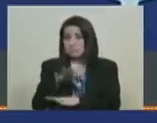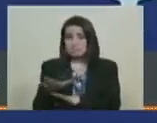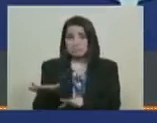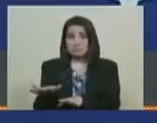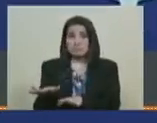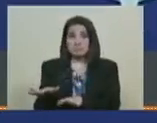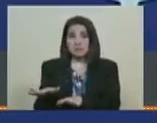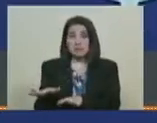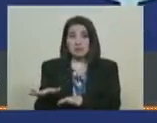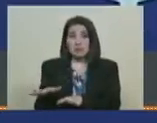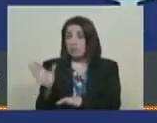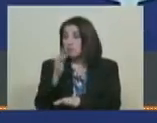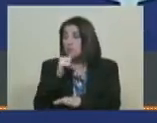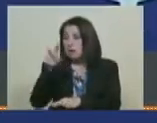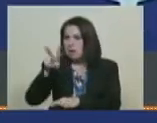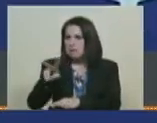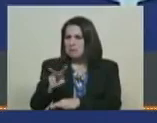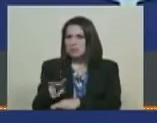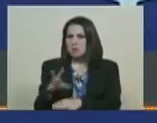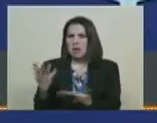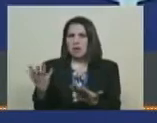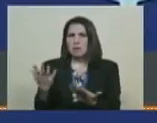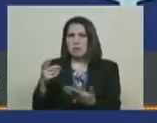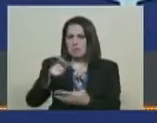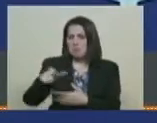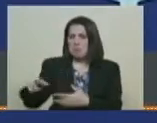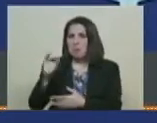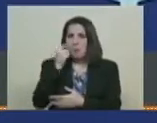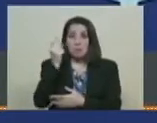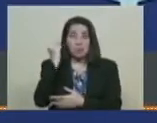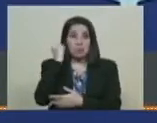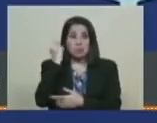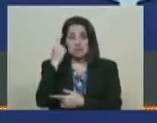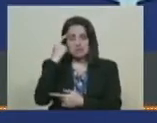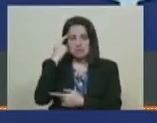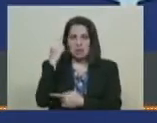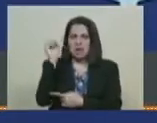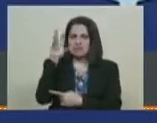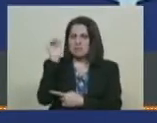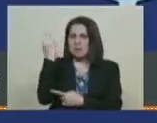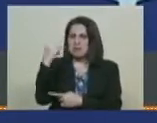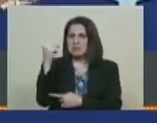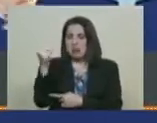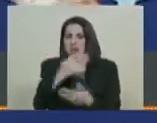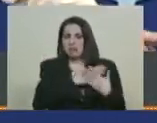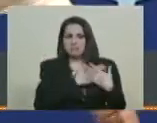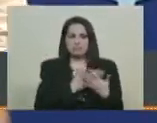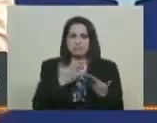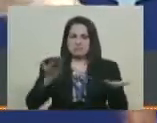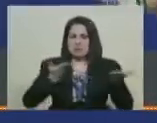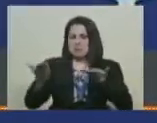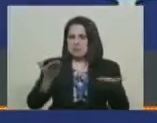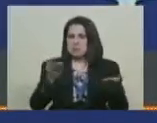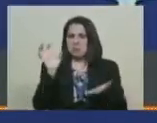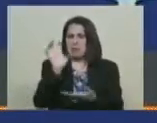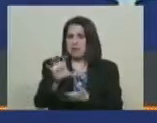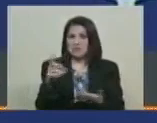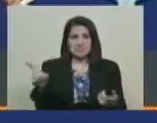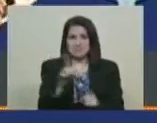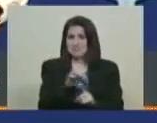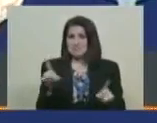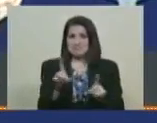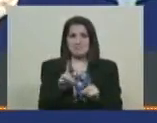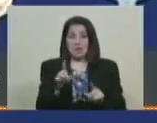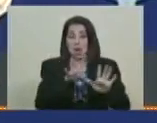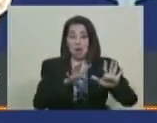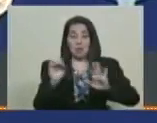No hay venezolano o venezolana que crea que la Asamblea Nacional está al servicio del país o es útil, ¿no? El